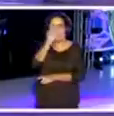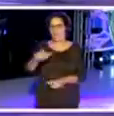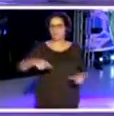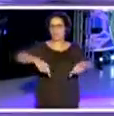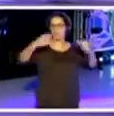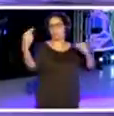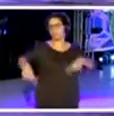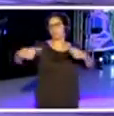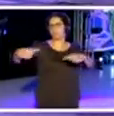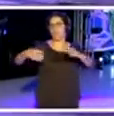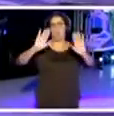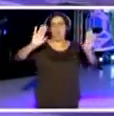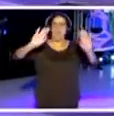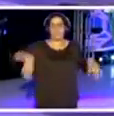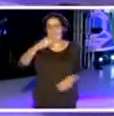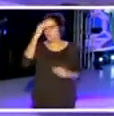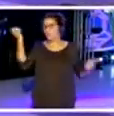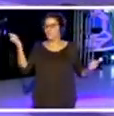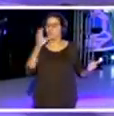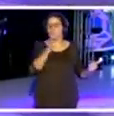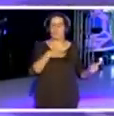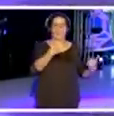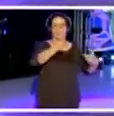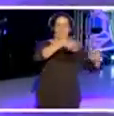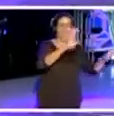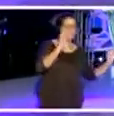olvidas. Prefieres seguir con tu vida.